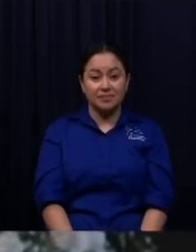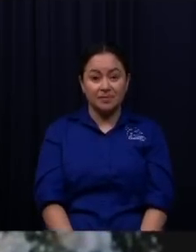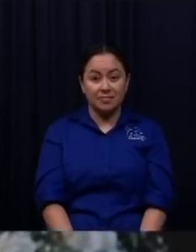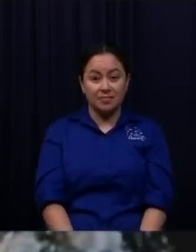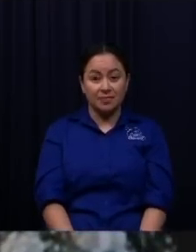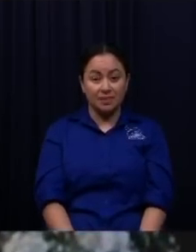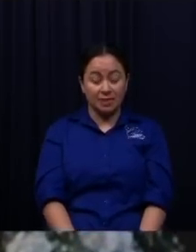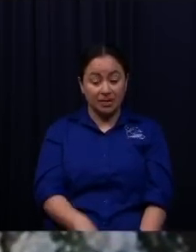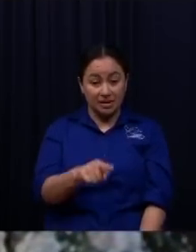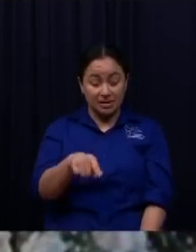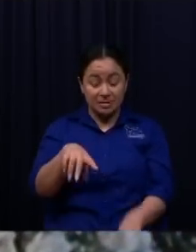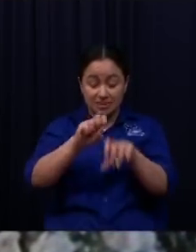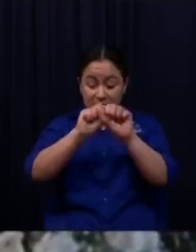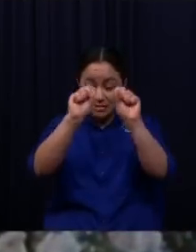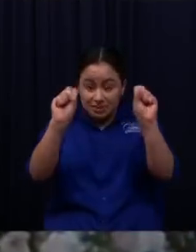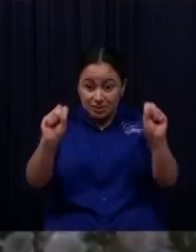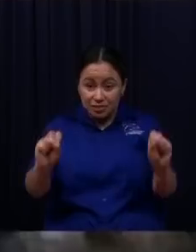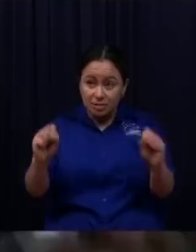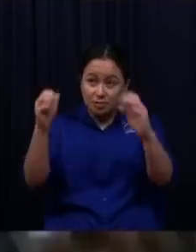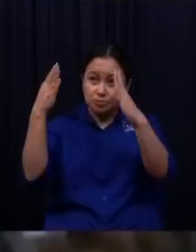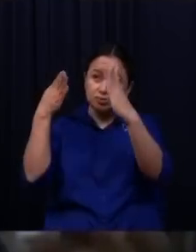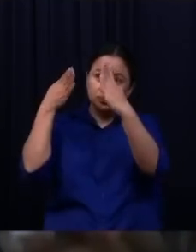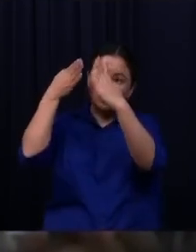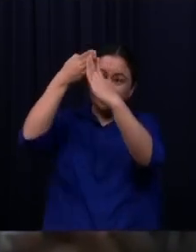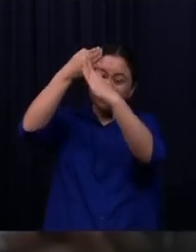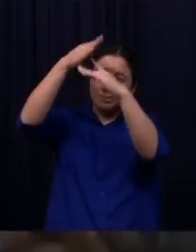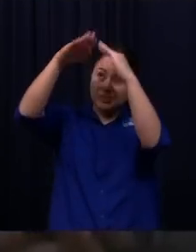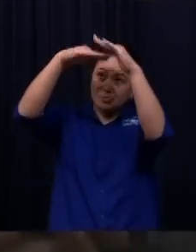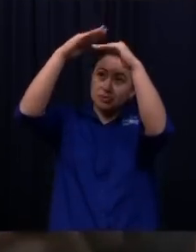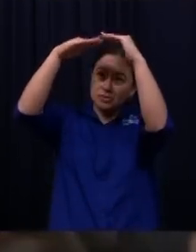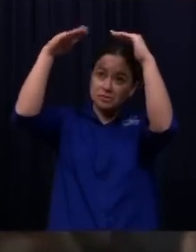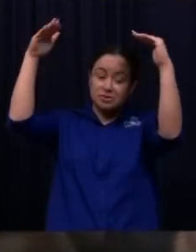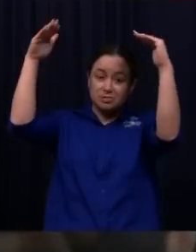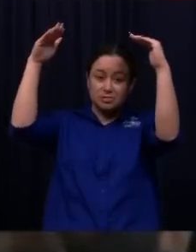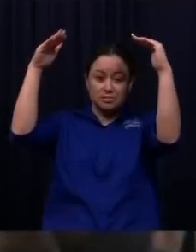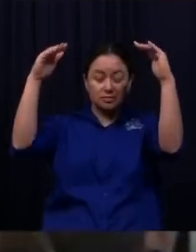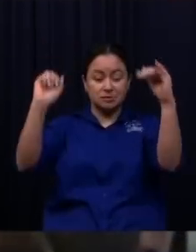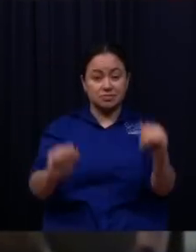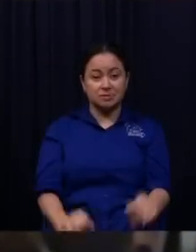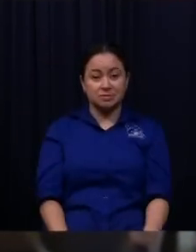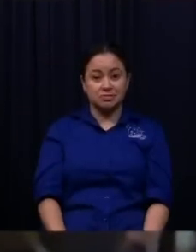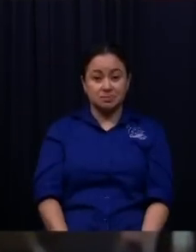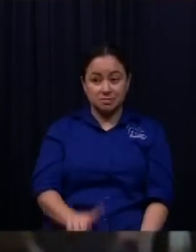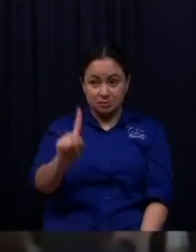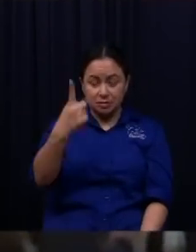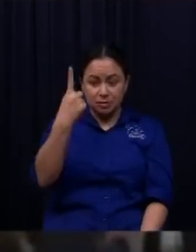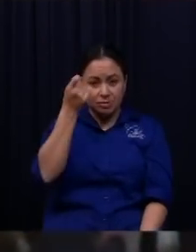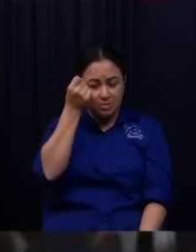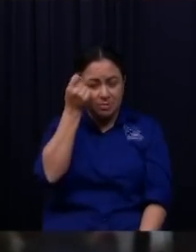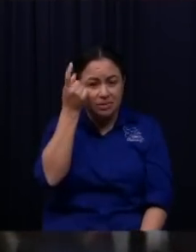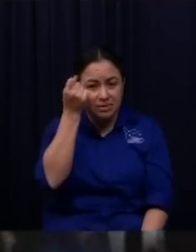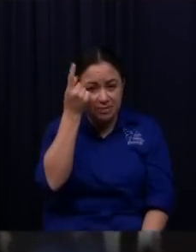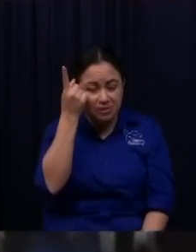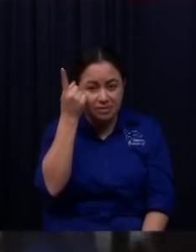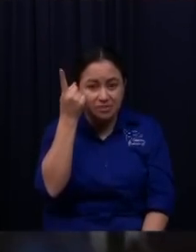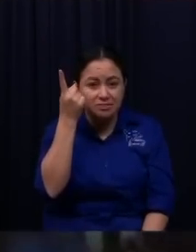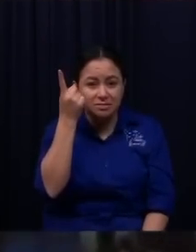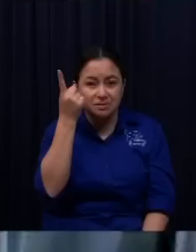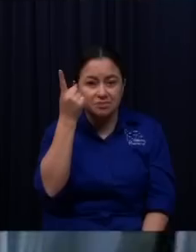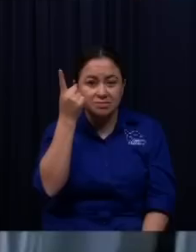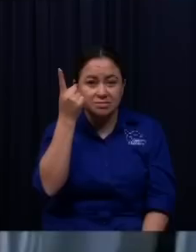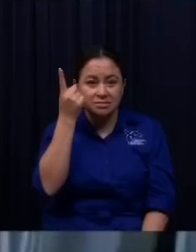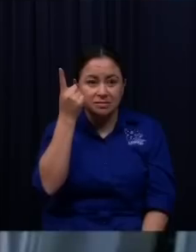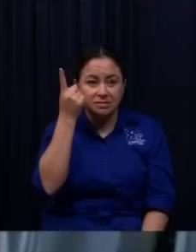sacerdote que traspasó los cielos. Entonces, lo primero que tenemos que entender aquí es que no hay un